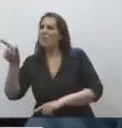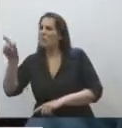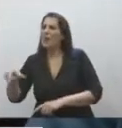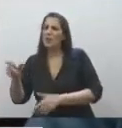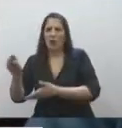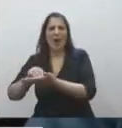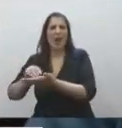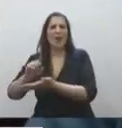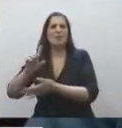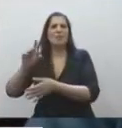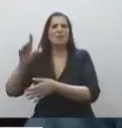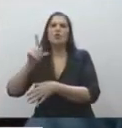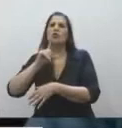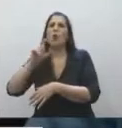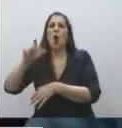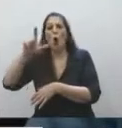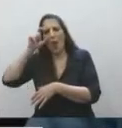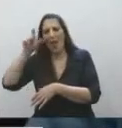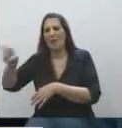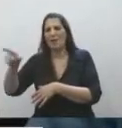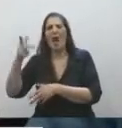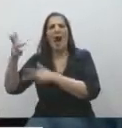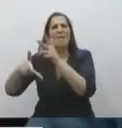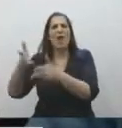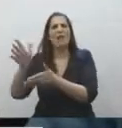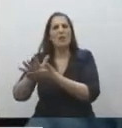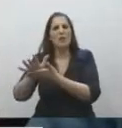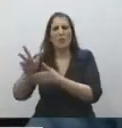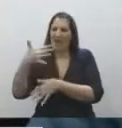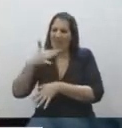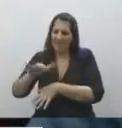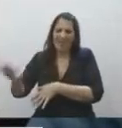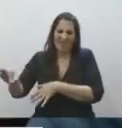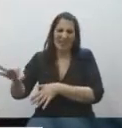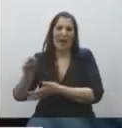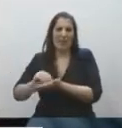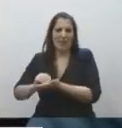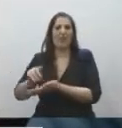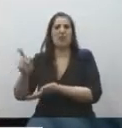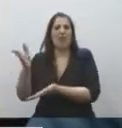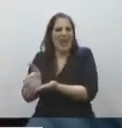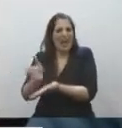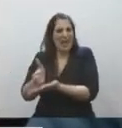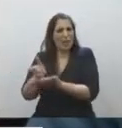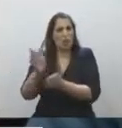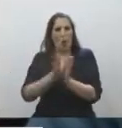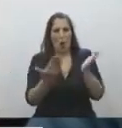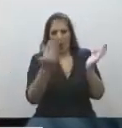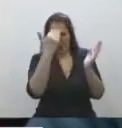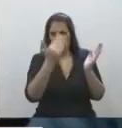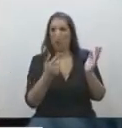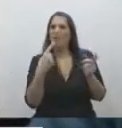Uno trataría de ser como más eficiente, digamos. Es como que llegara más gente, digamos, desde la política. Y si la política